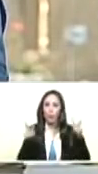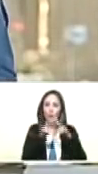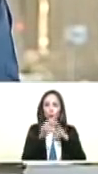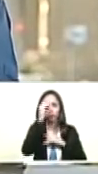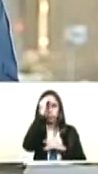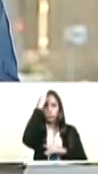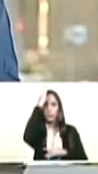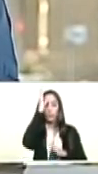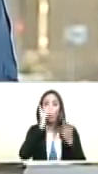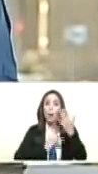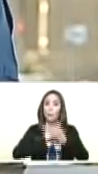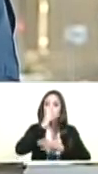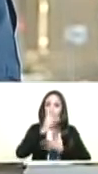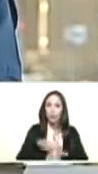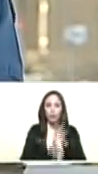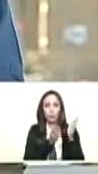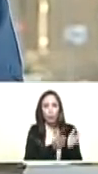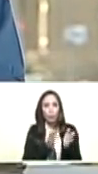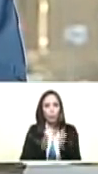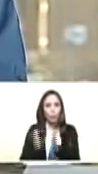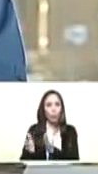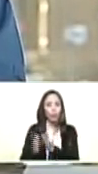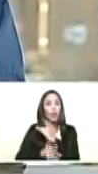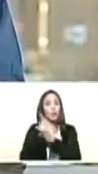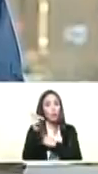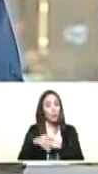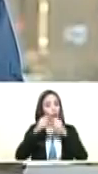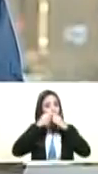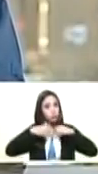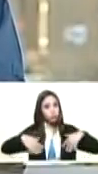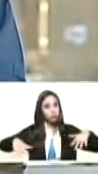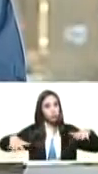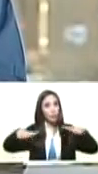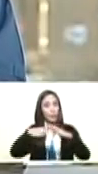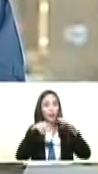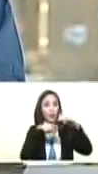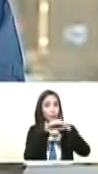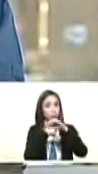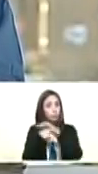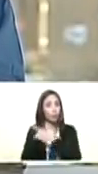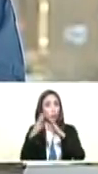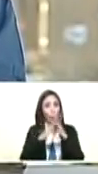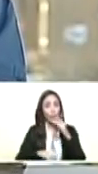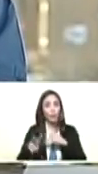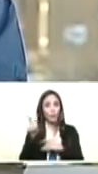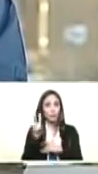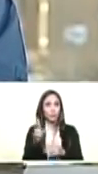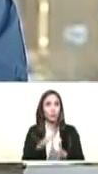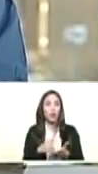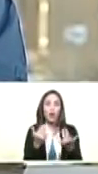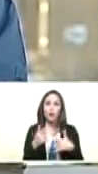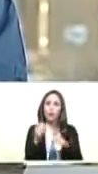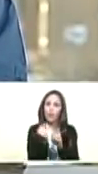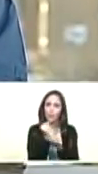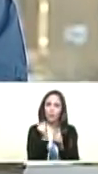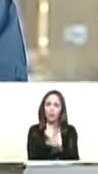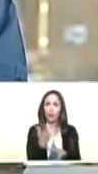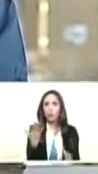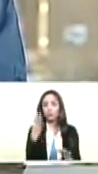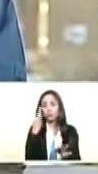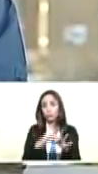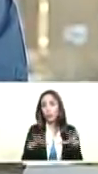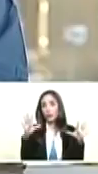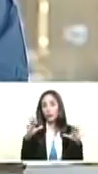de planificación y con mucho despliegue. Afortunadamente tenemos equipos de trabajo muy,